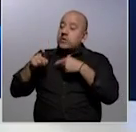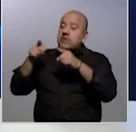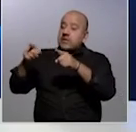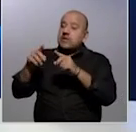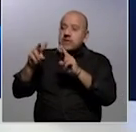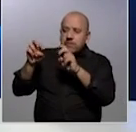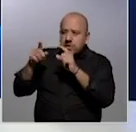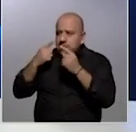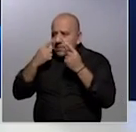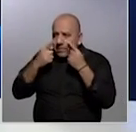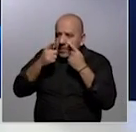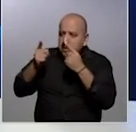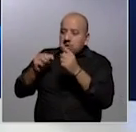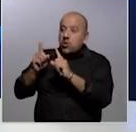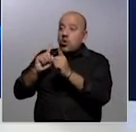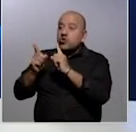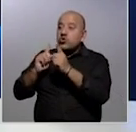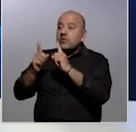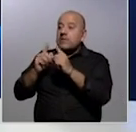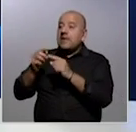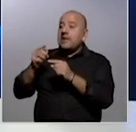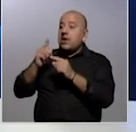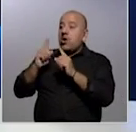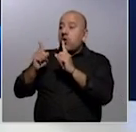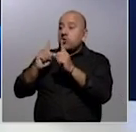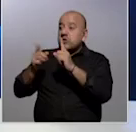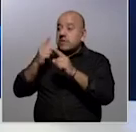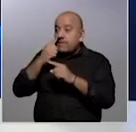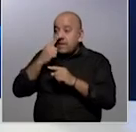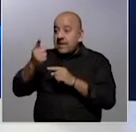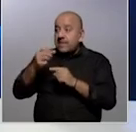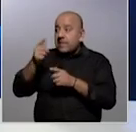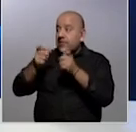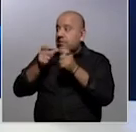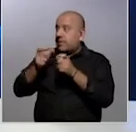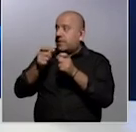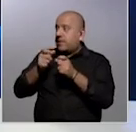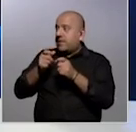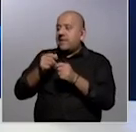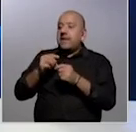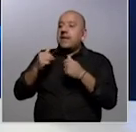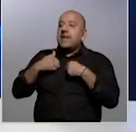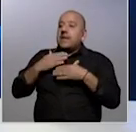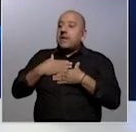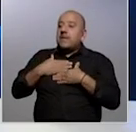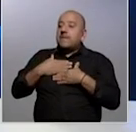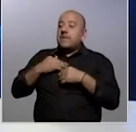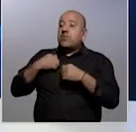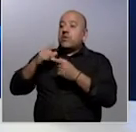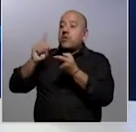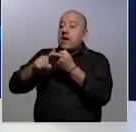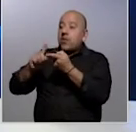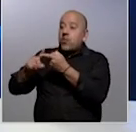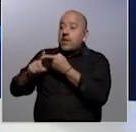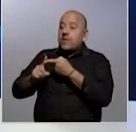monitoreo de las casi 11 mil personas que están privadas de libertad se comparten competencias llegan y nuestro este acuerdo con el